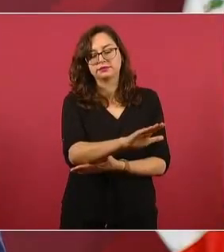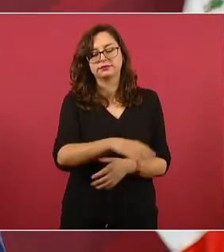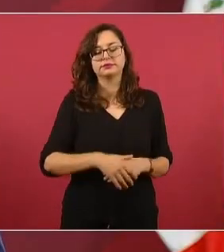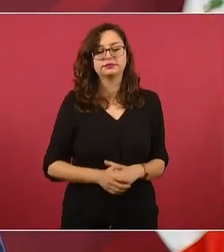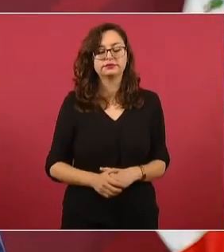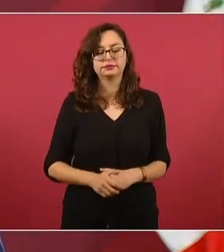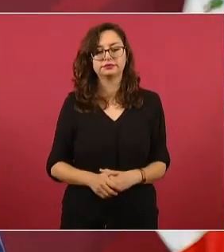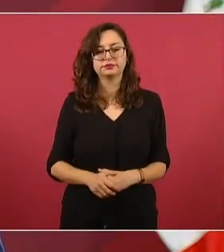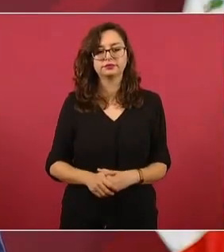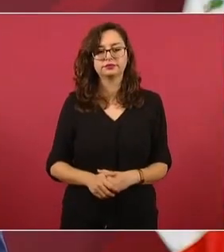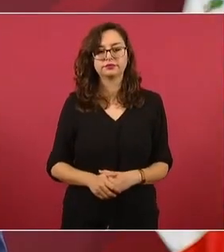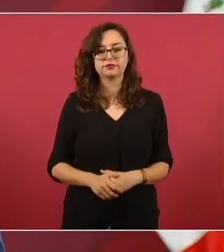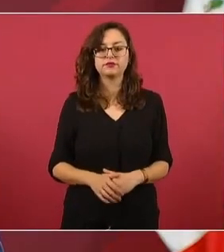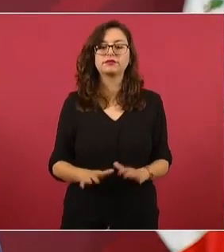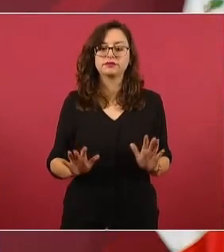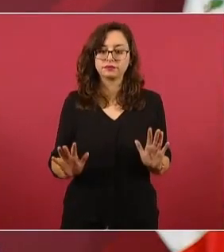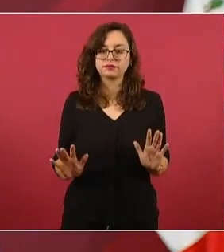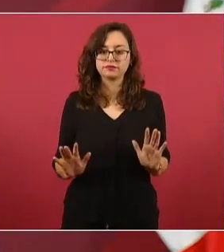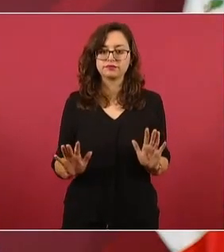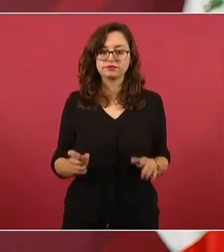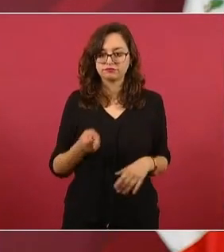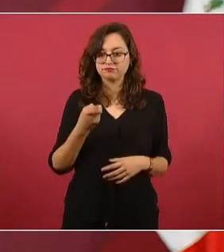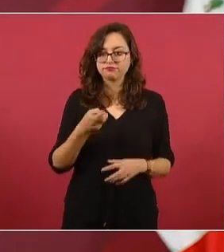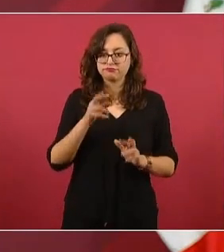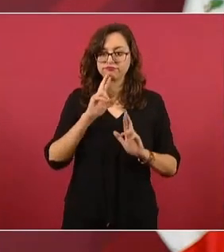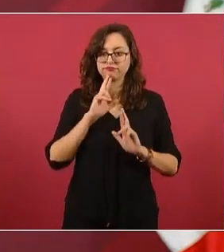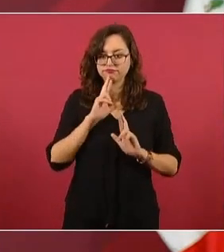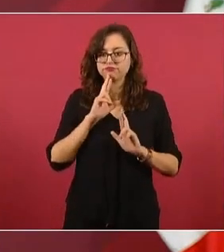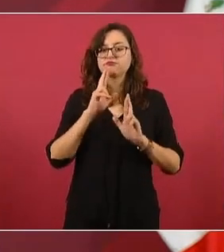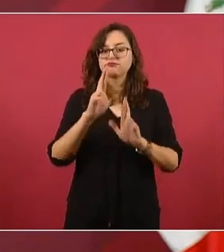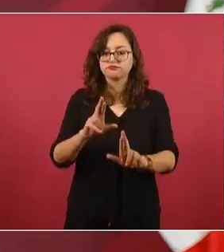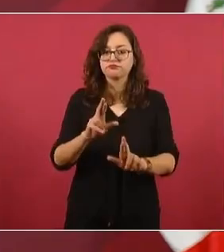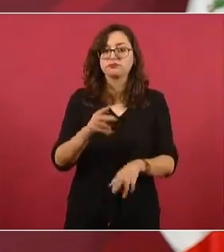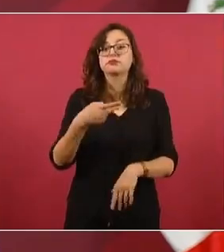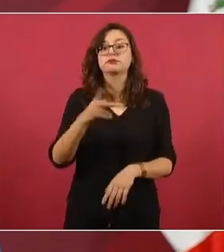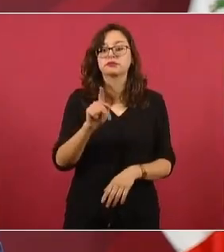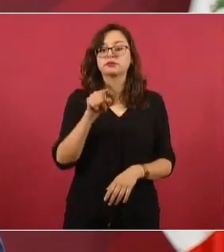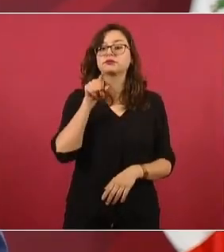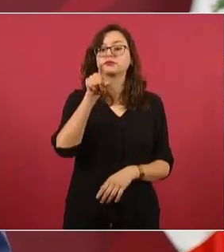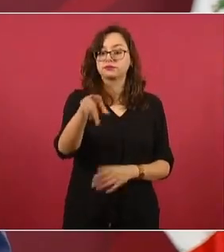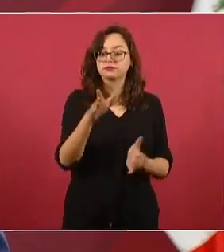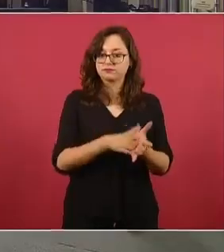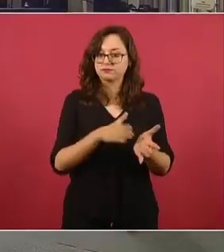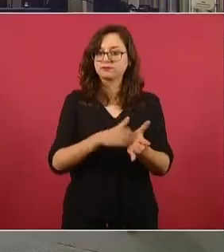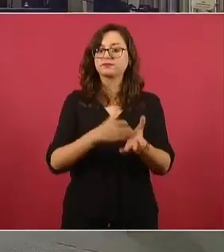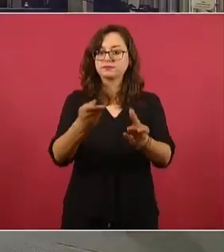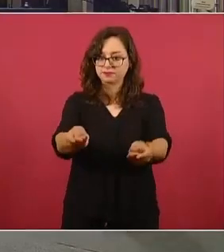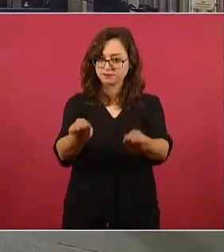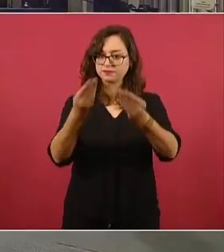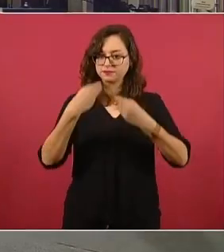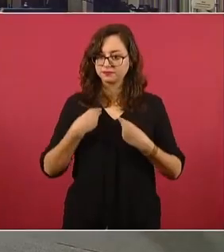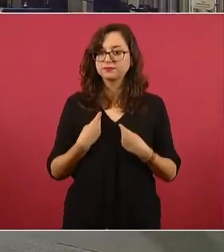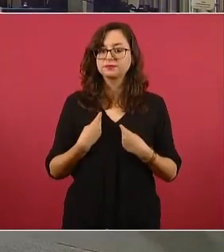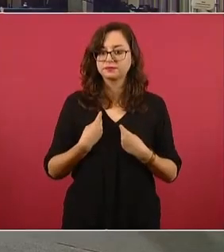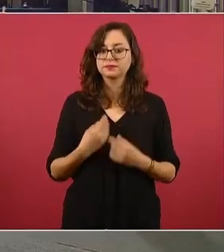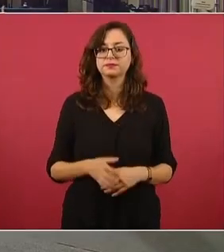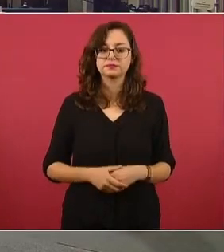trabajadores. Entonces ya, de todas maneras me vas a dar, ¿sí?